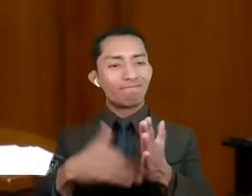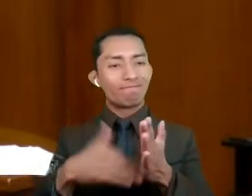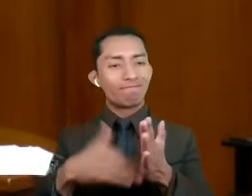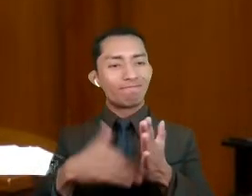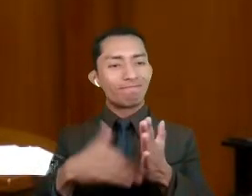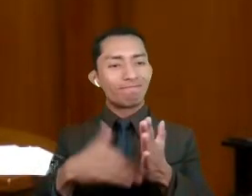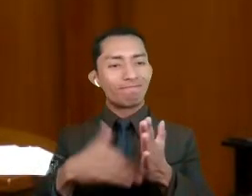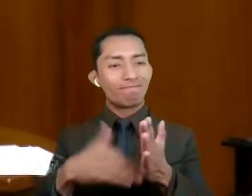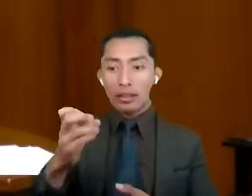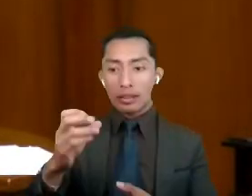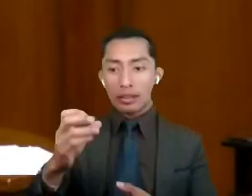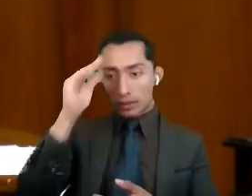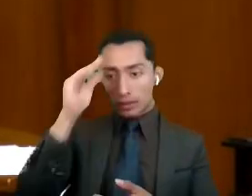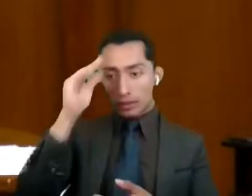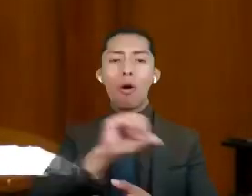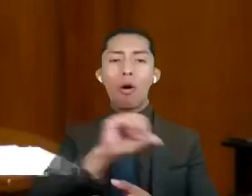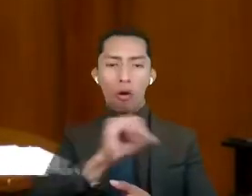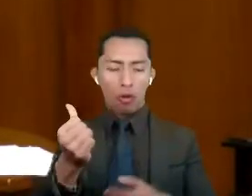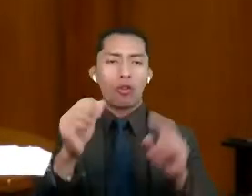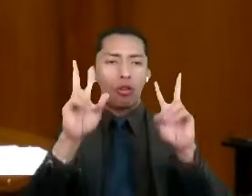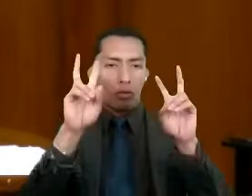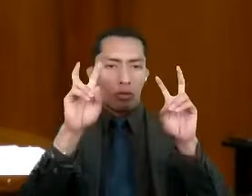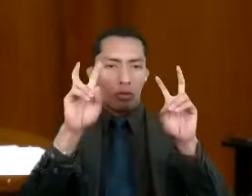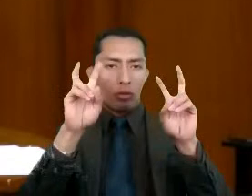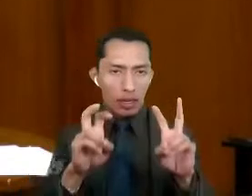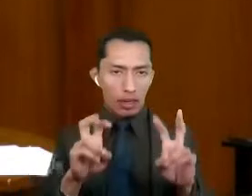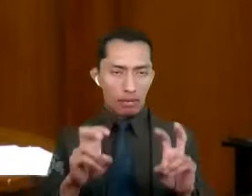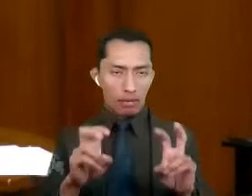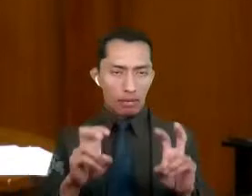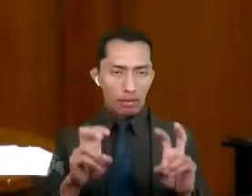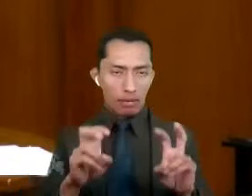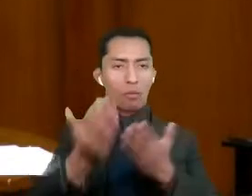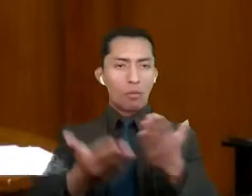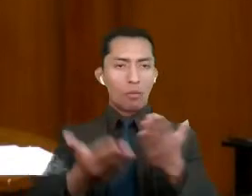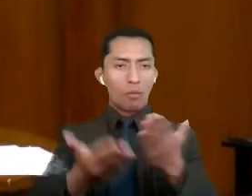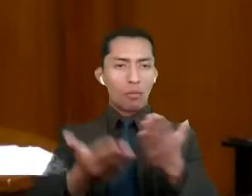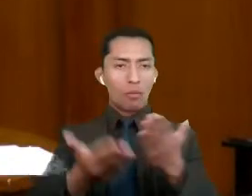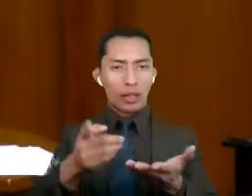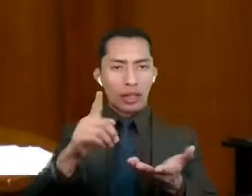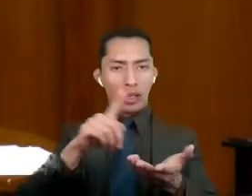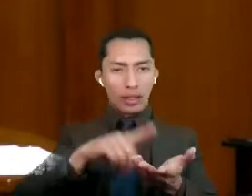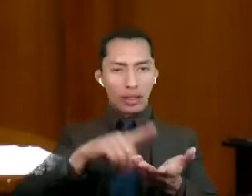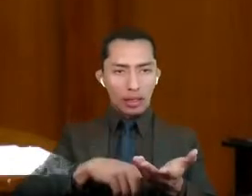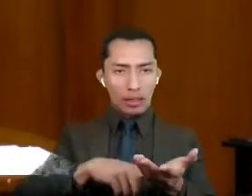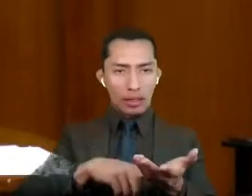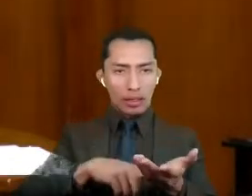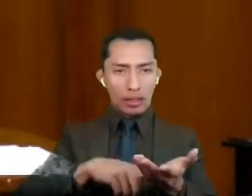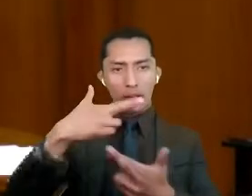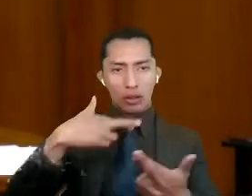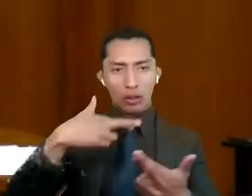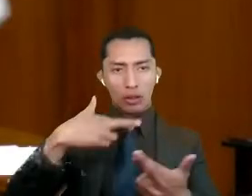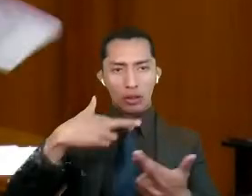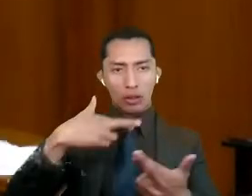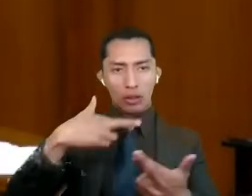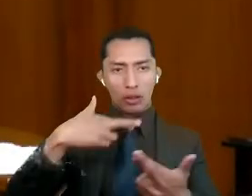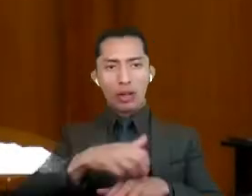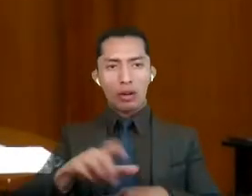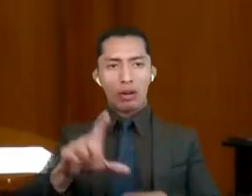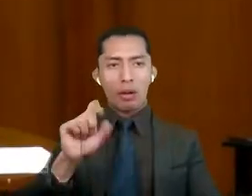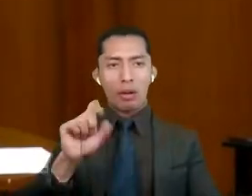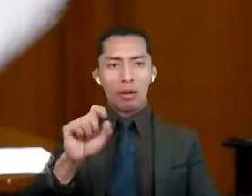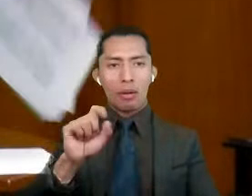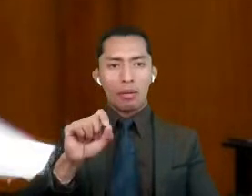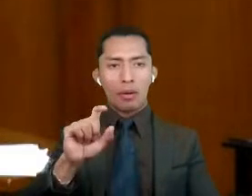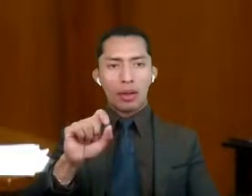señor, los demás temas que se le han planteado en nuestra región del distrito 20 de Zumpango. Muchas gracias.